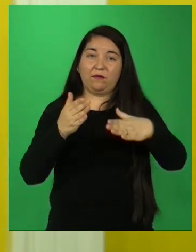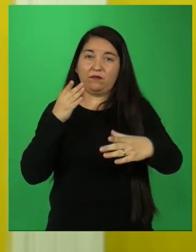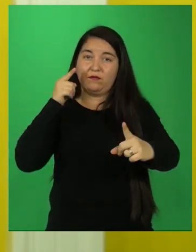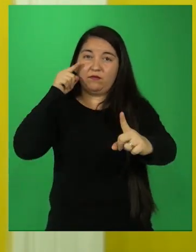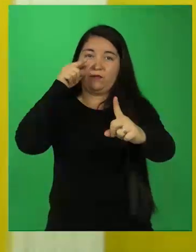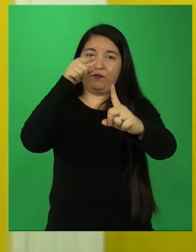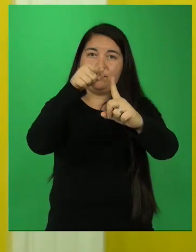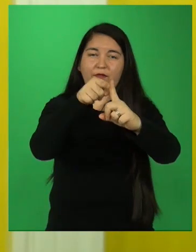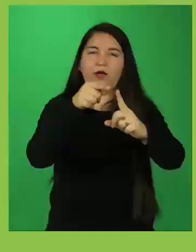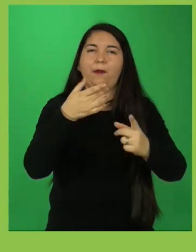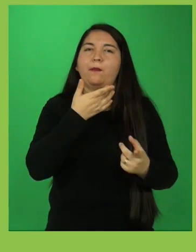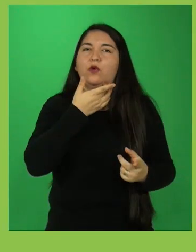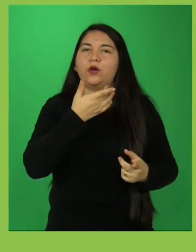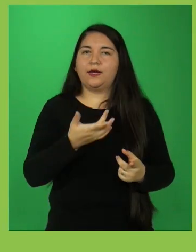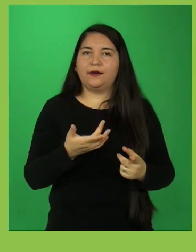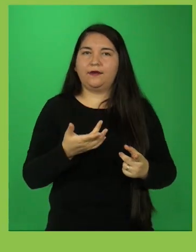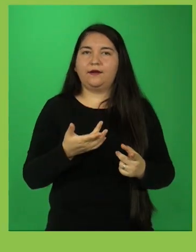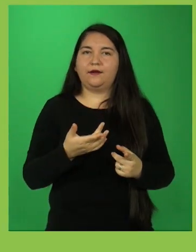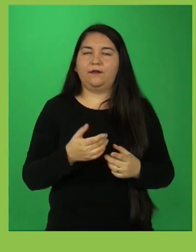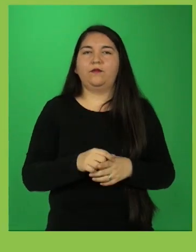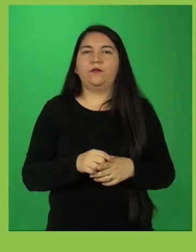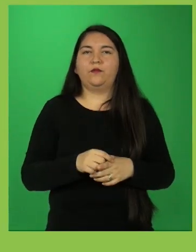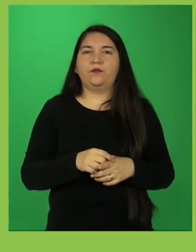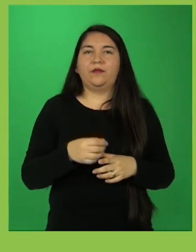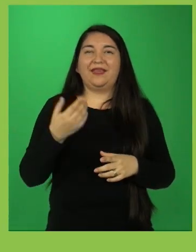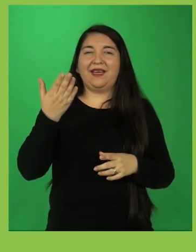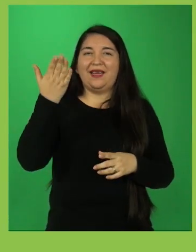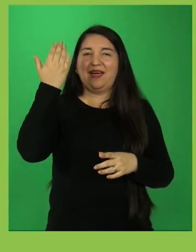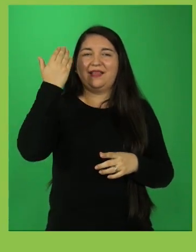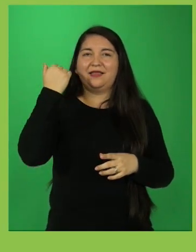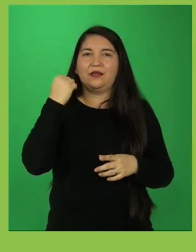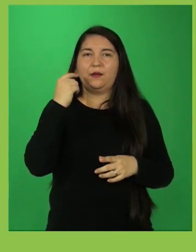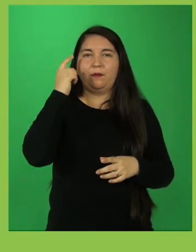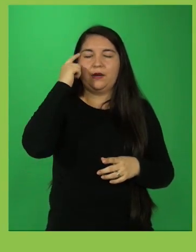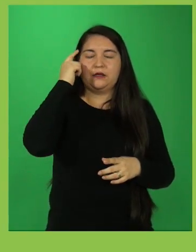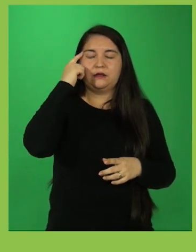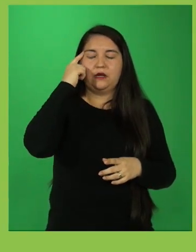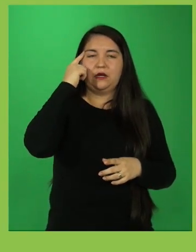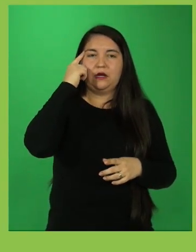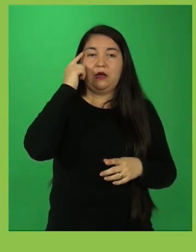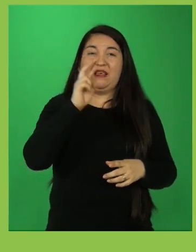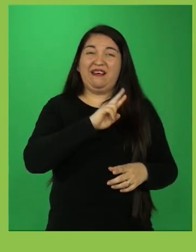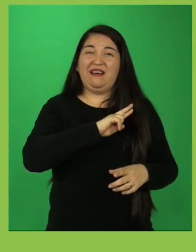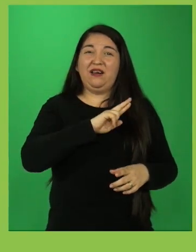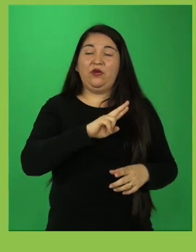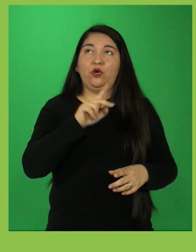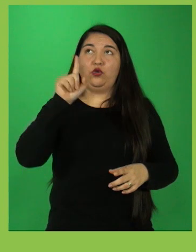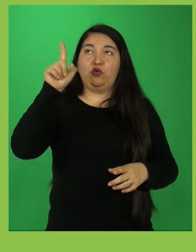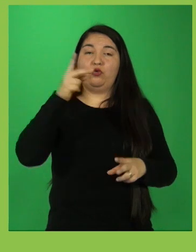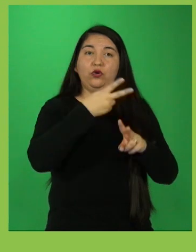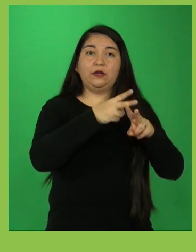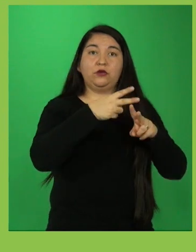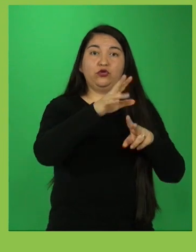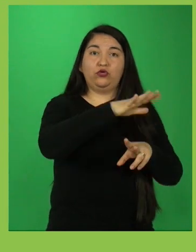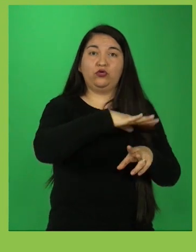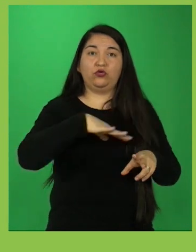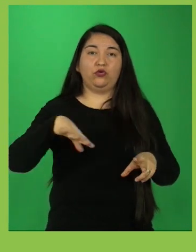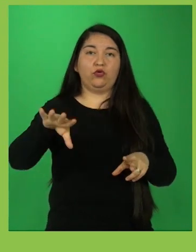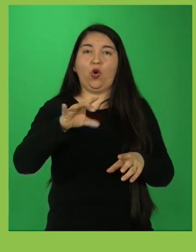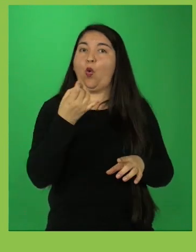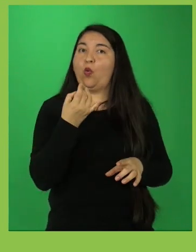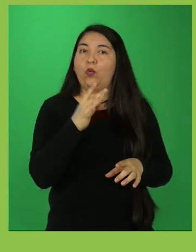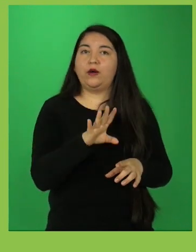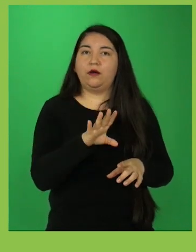una explicación científica? Porque nos costó mucho sacarnos a la religión. Es decir,